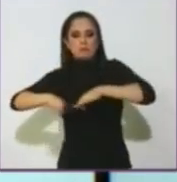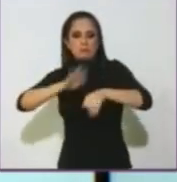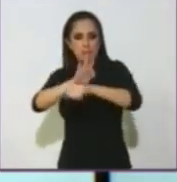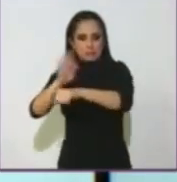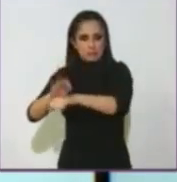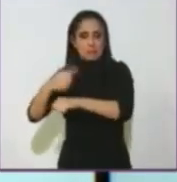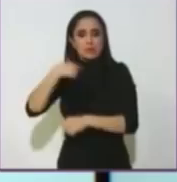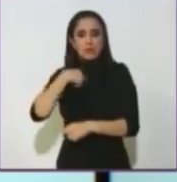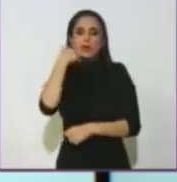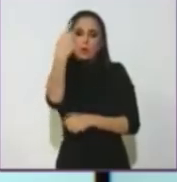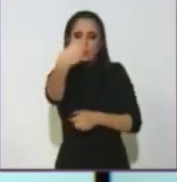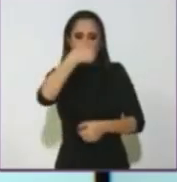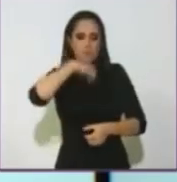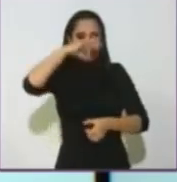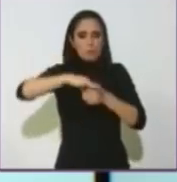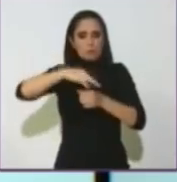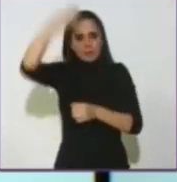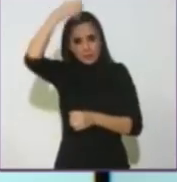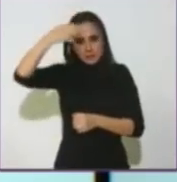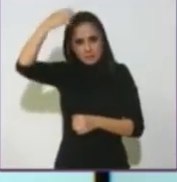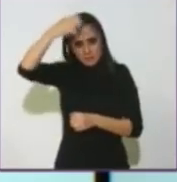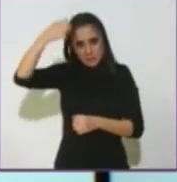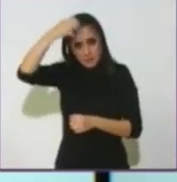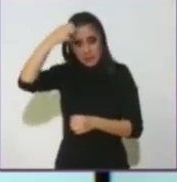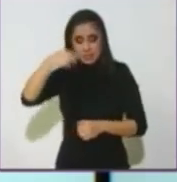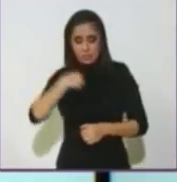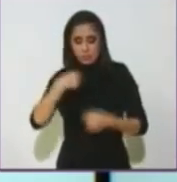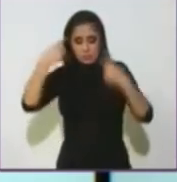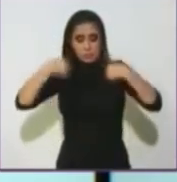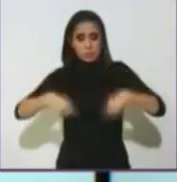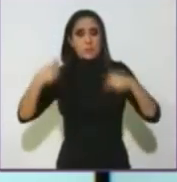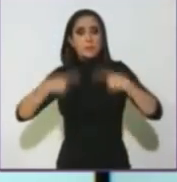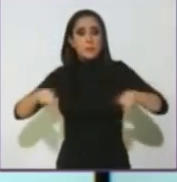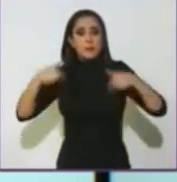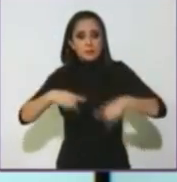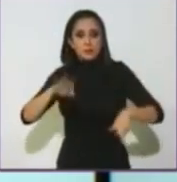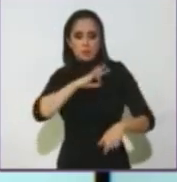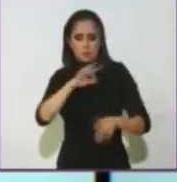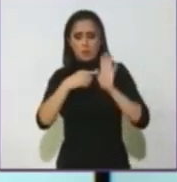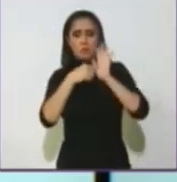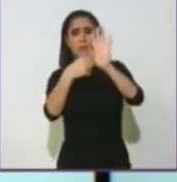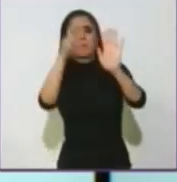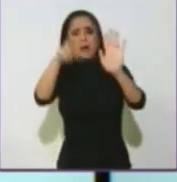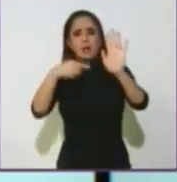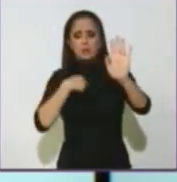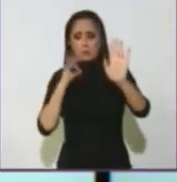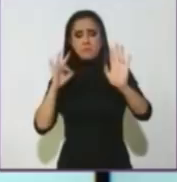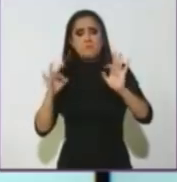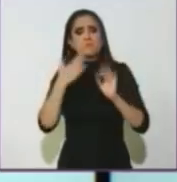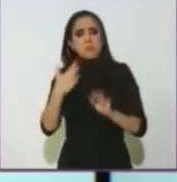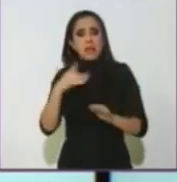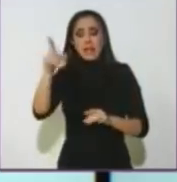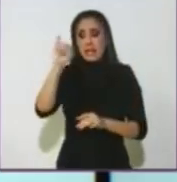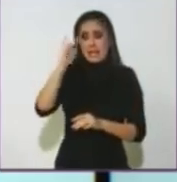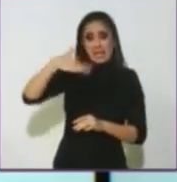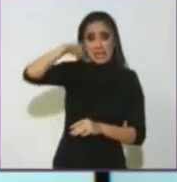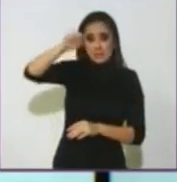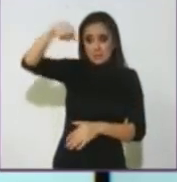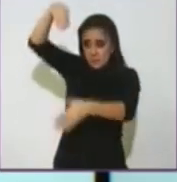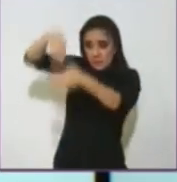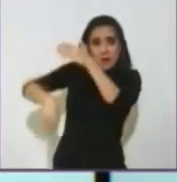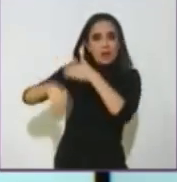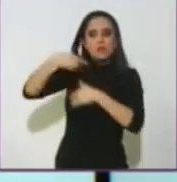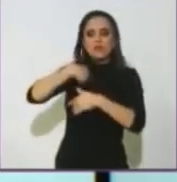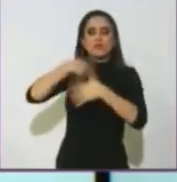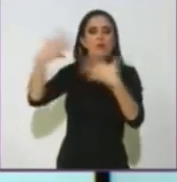mikel arriola una persona que ha podido acreditar eficiencia salimos de la quiebra voy a